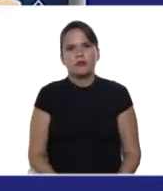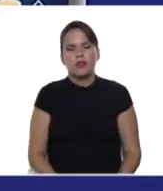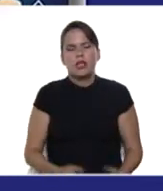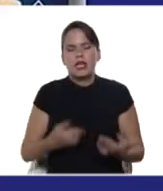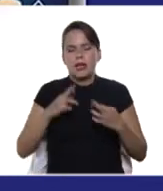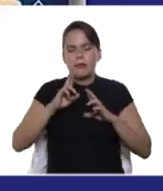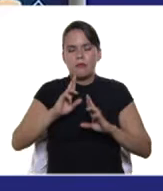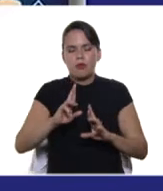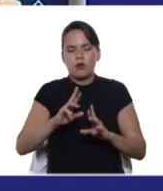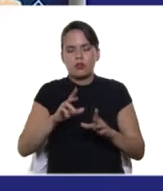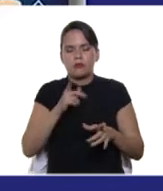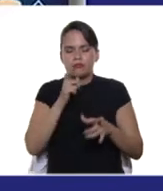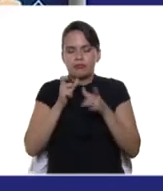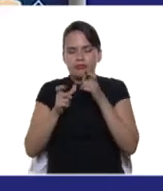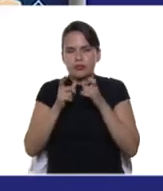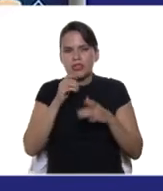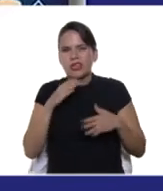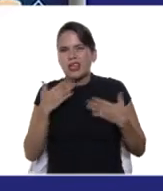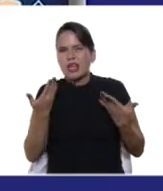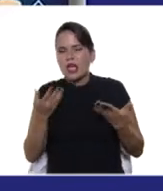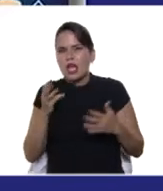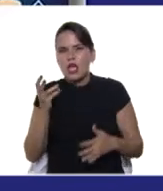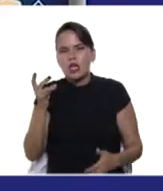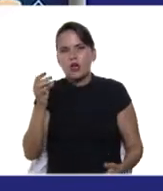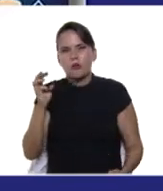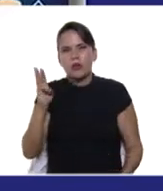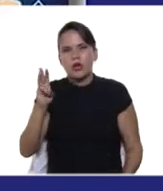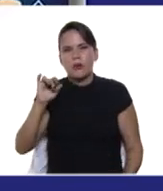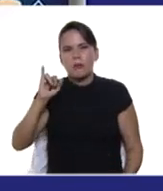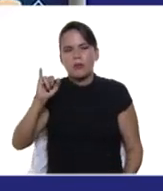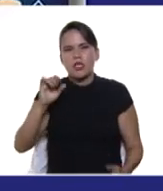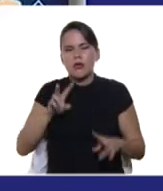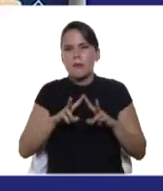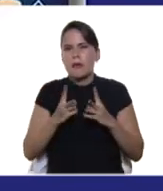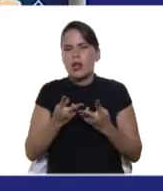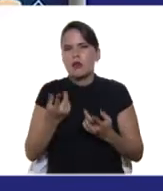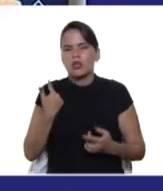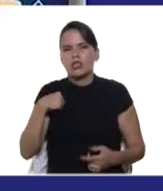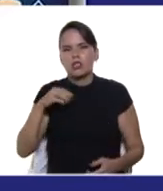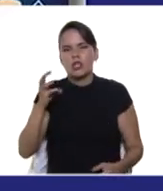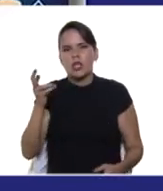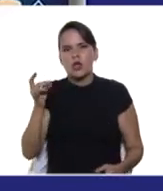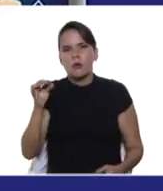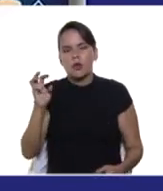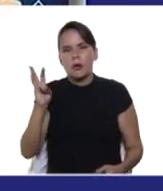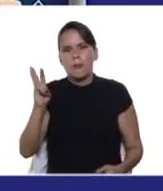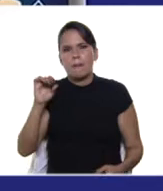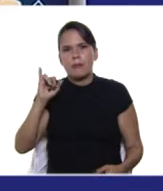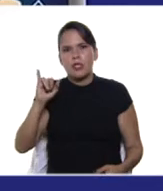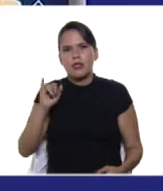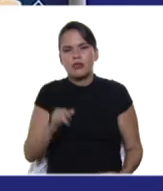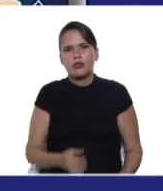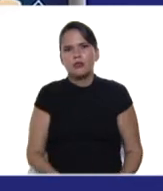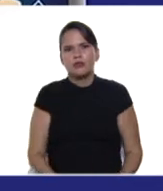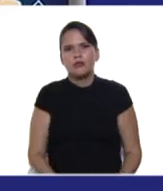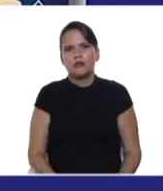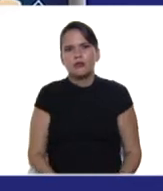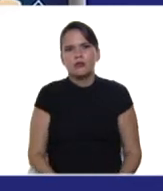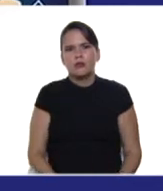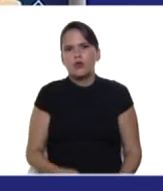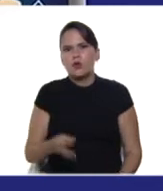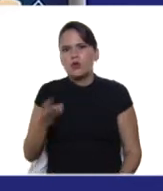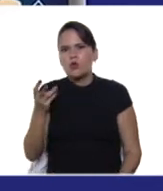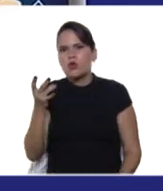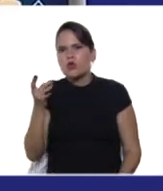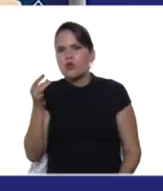responden las siguientes preguntas. ¿Qué es el número pi? Valor que tiene el número pi, ¿qué es el número pi? ¿Un